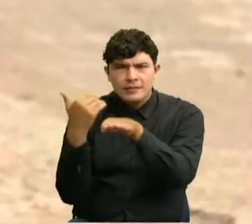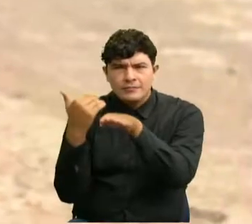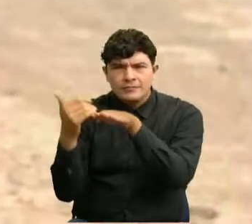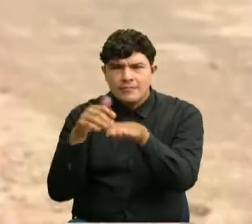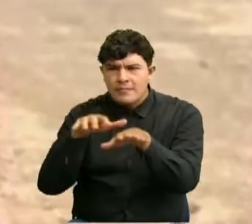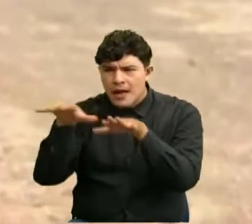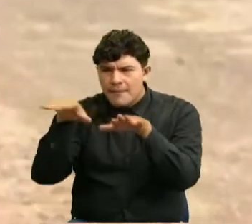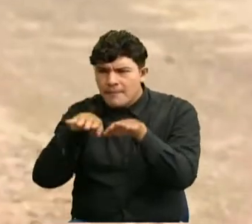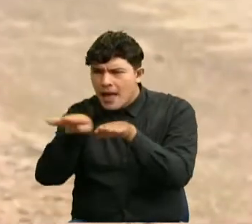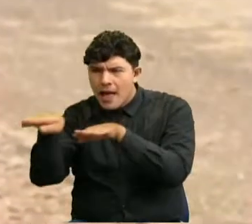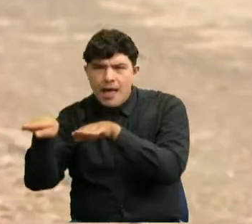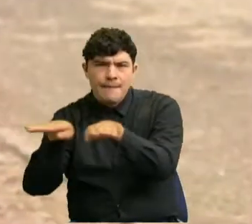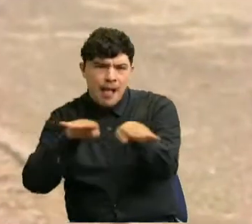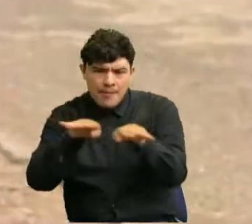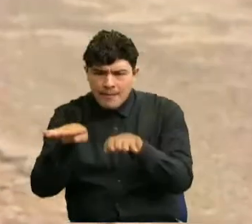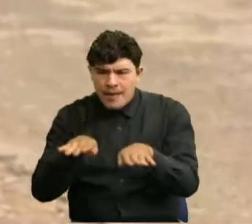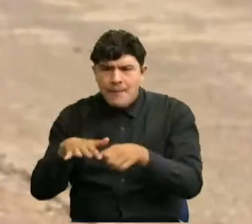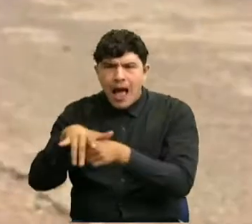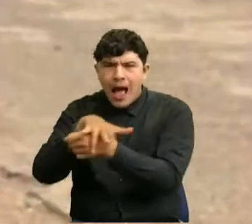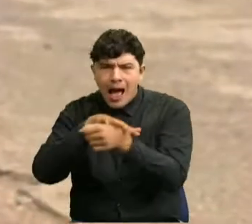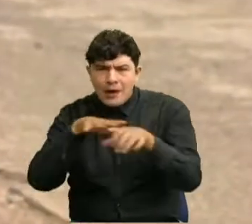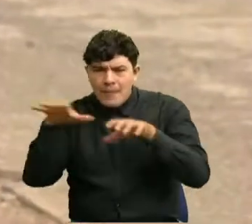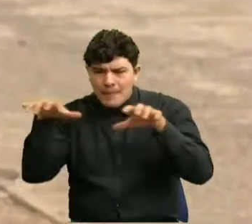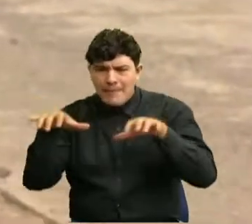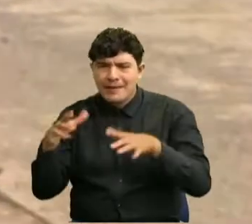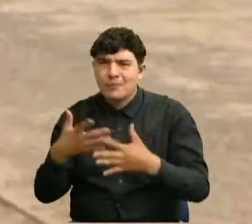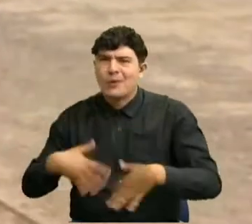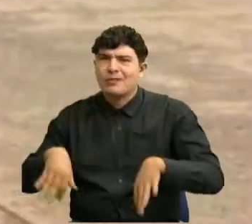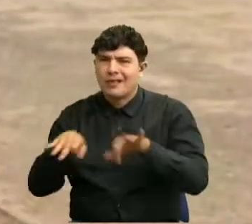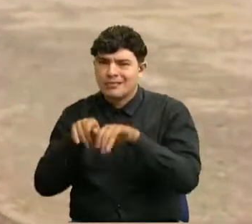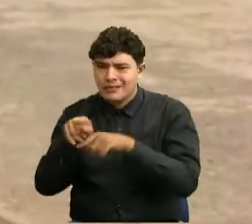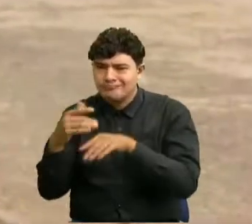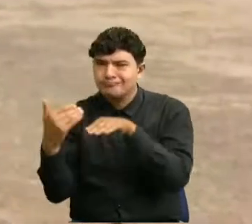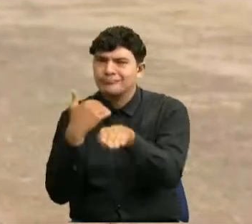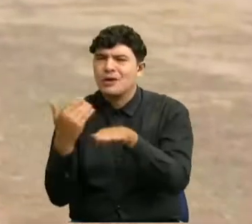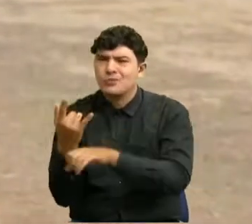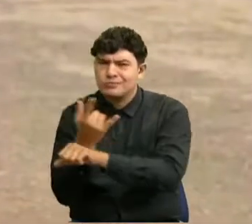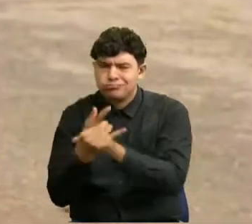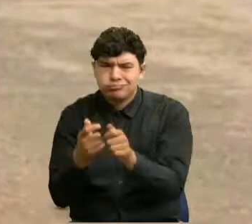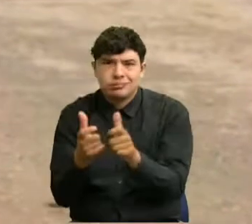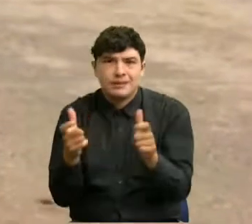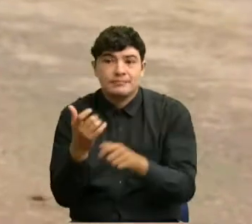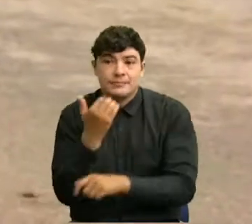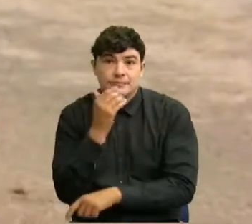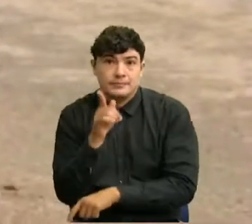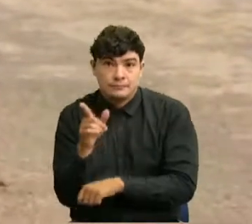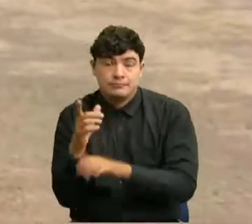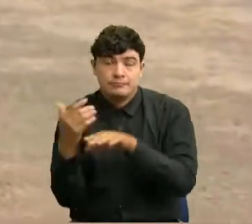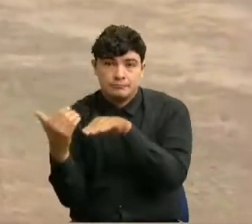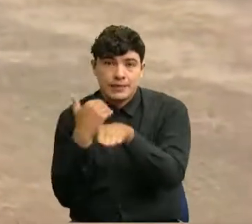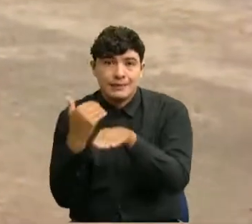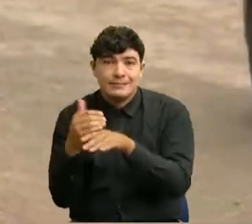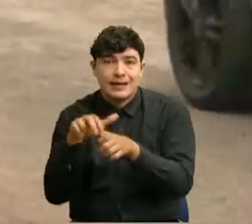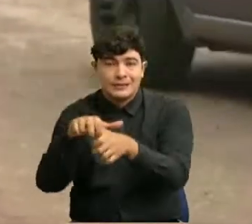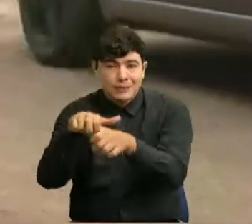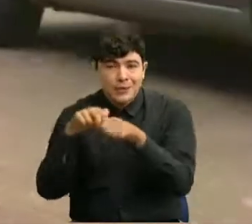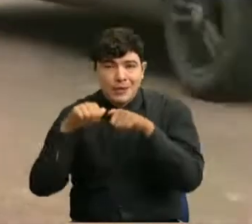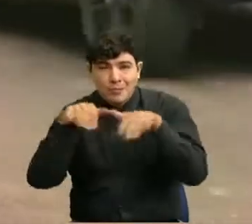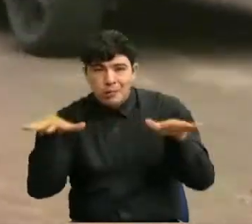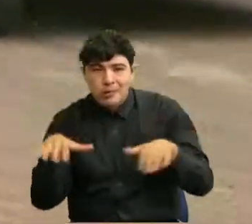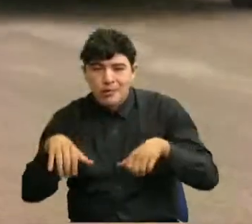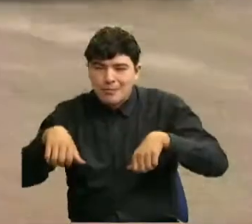pues con gran importancia en la ciudad de Cúcuta. Por esta vía transitan pues vehículos de transporte público, motocicletas, además de eso,